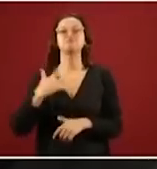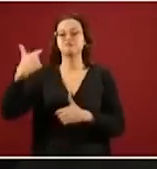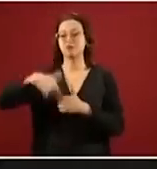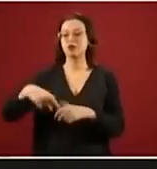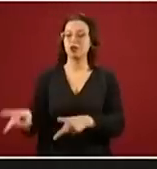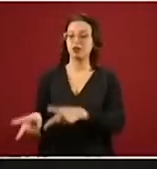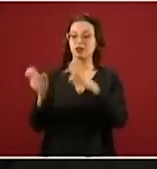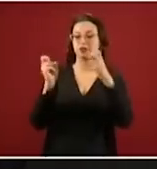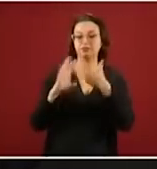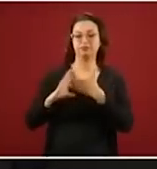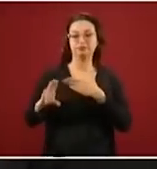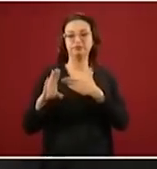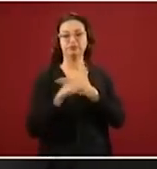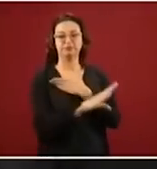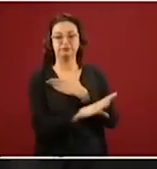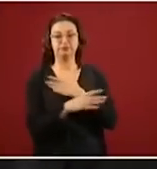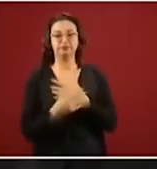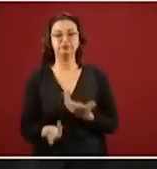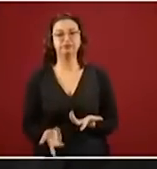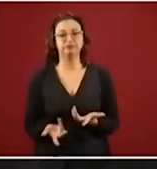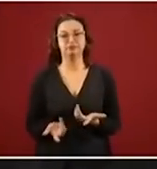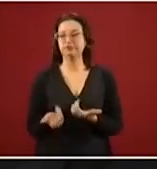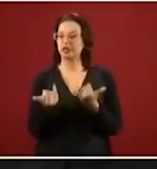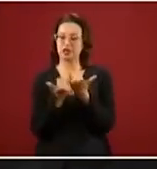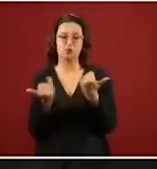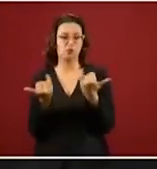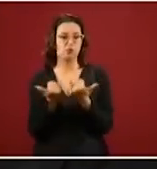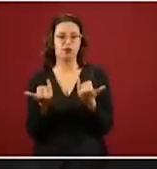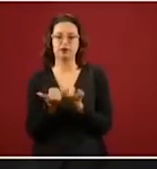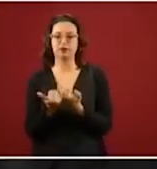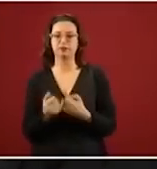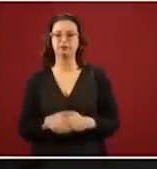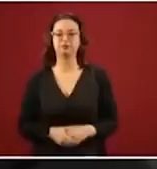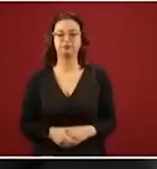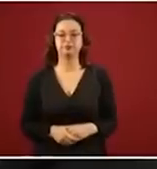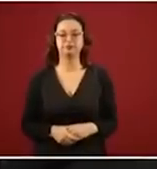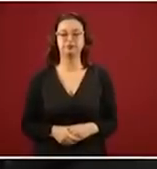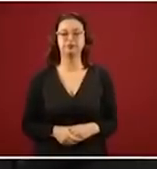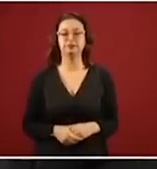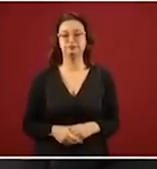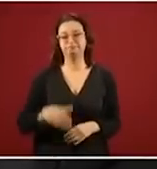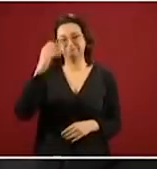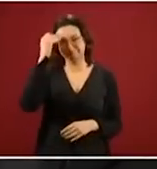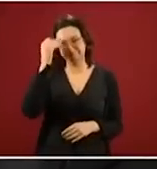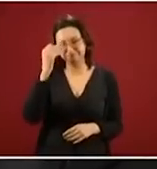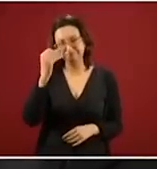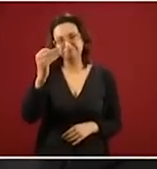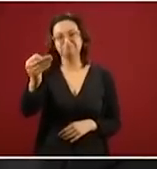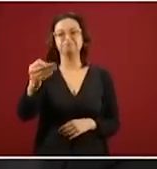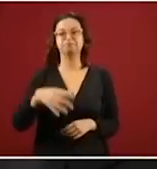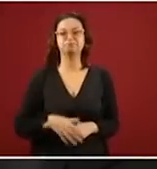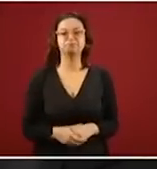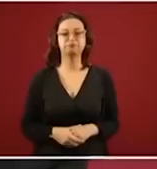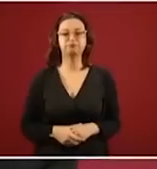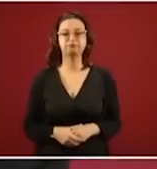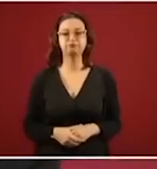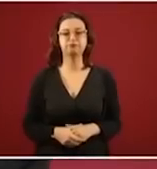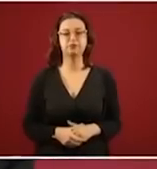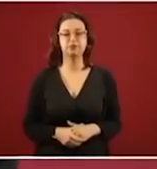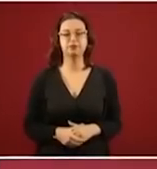o casi terminarlo nos llevó tiempo pero también